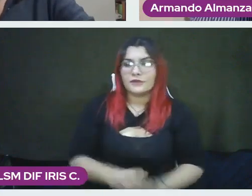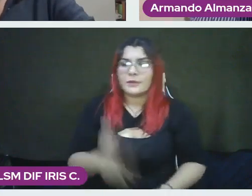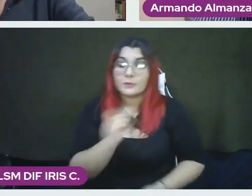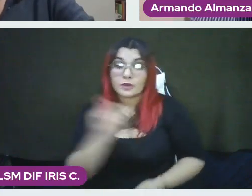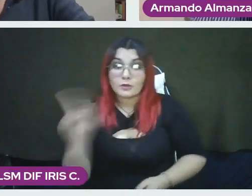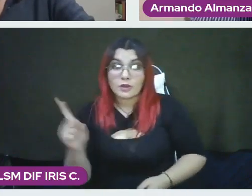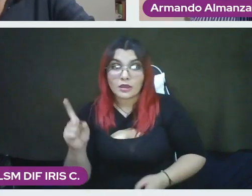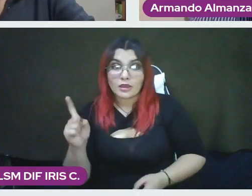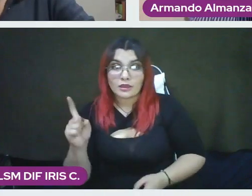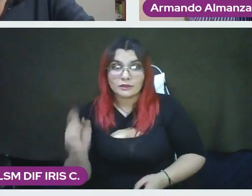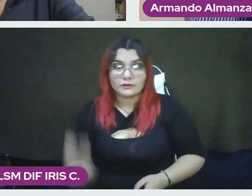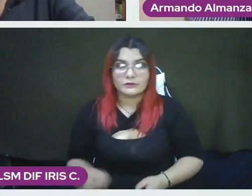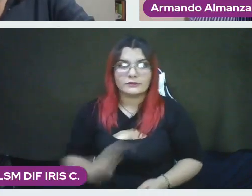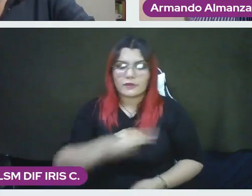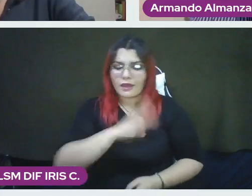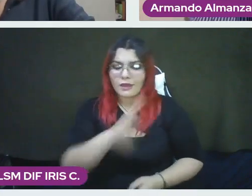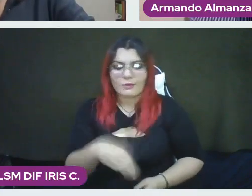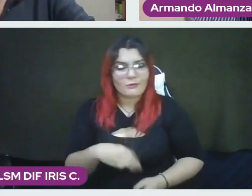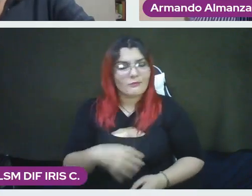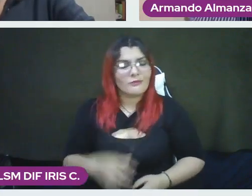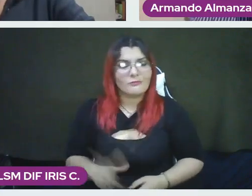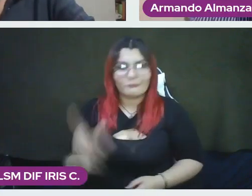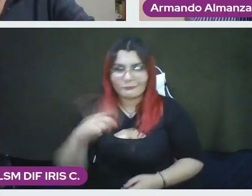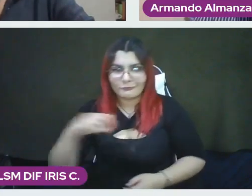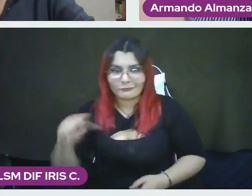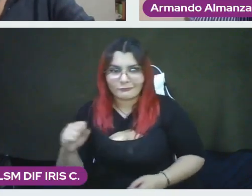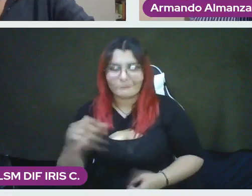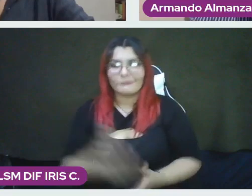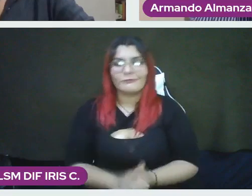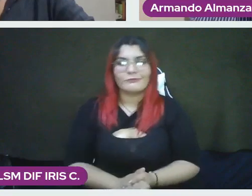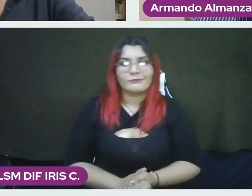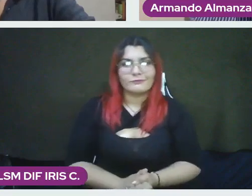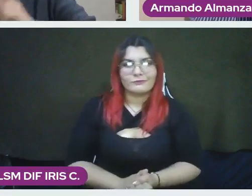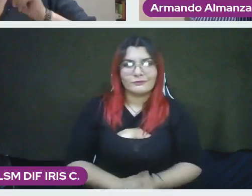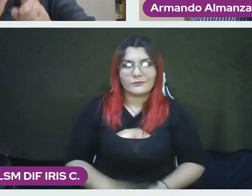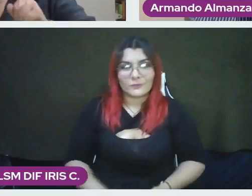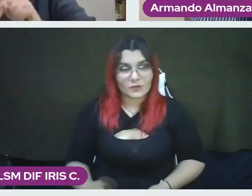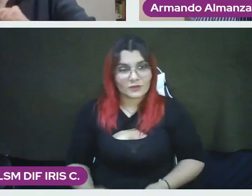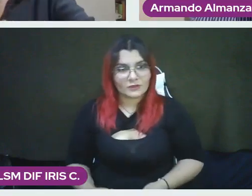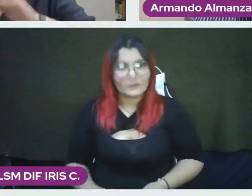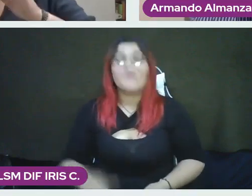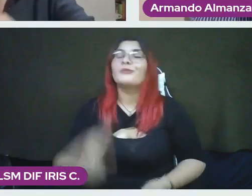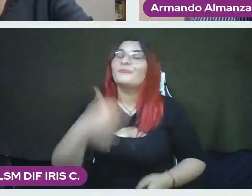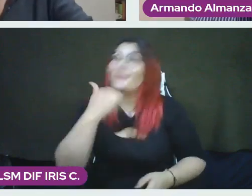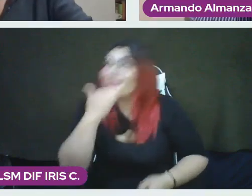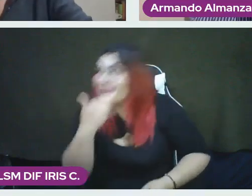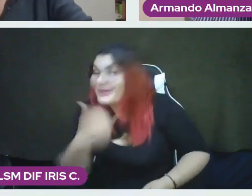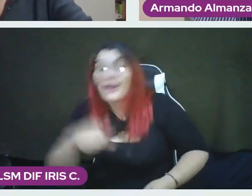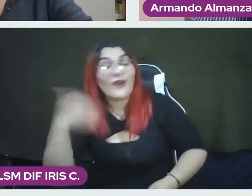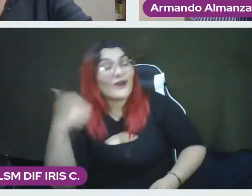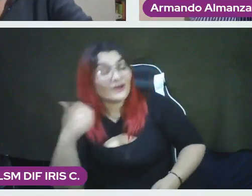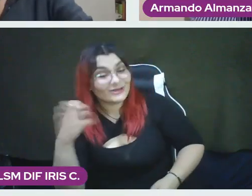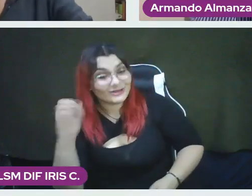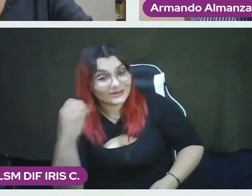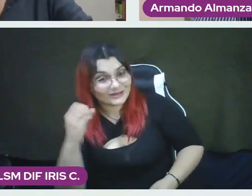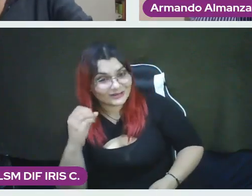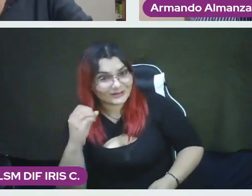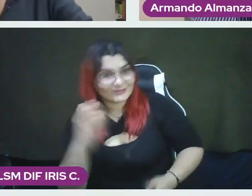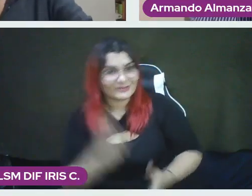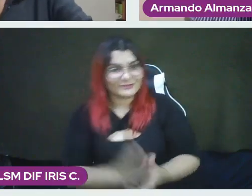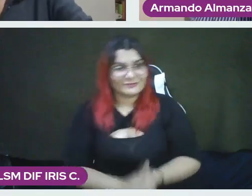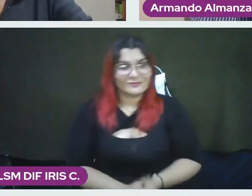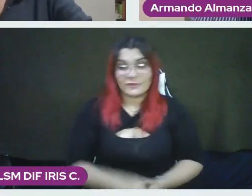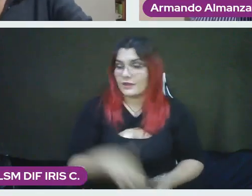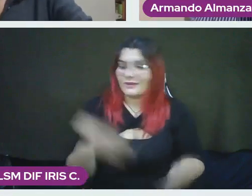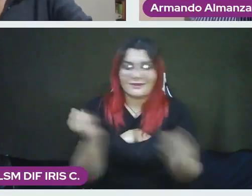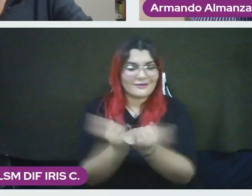igual forma, agendarlo 18 de octubre a las 11 de octubre a las 18 horas. Y